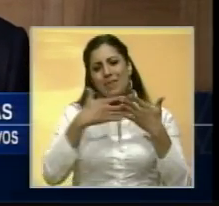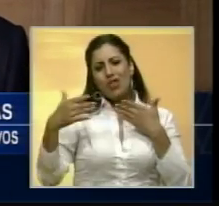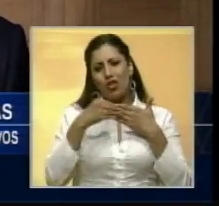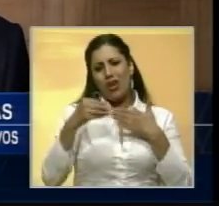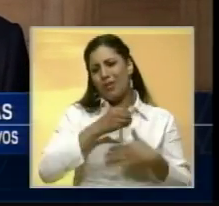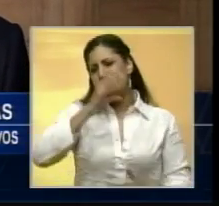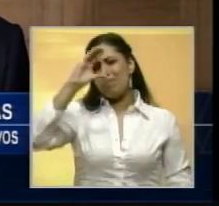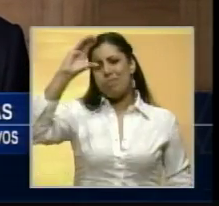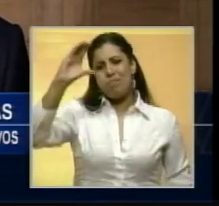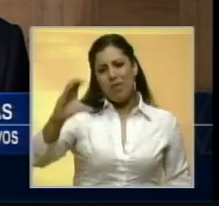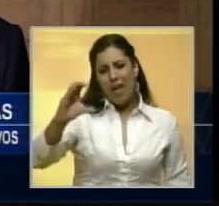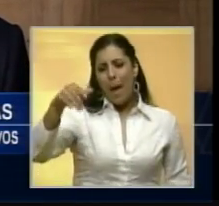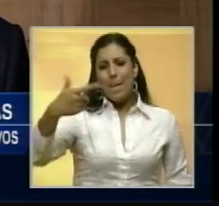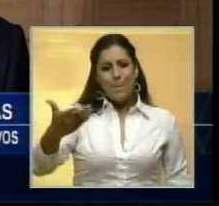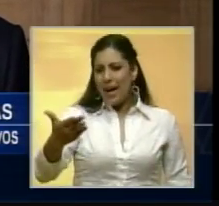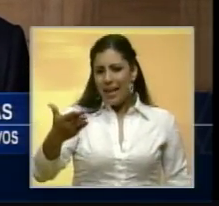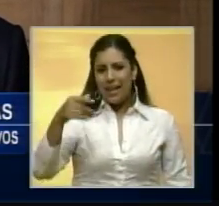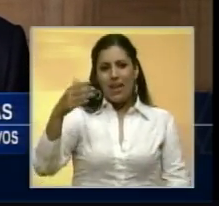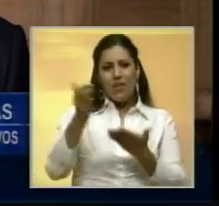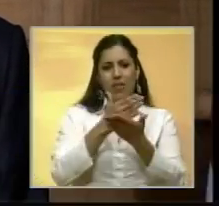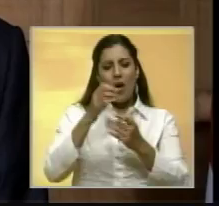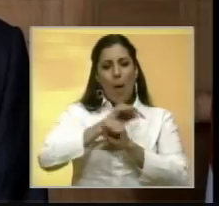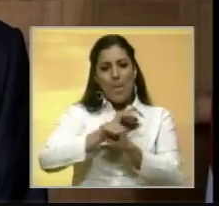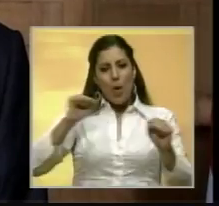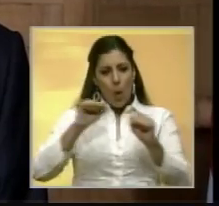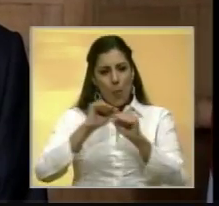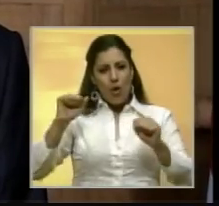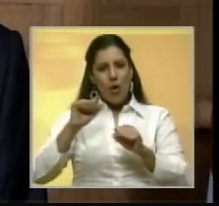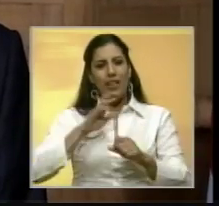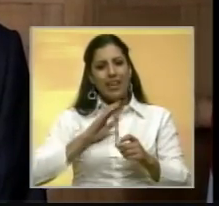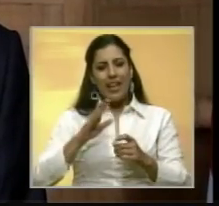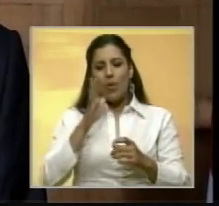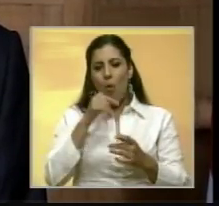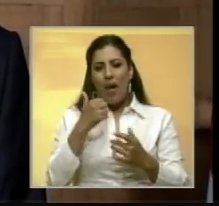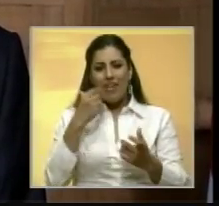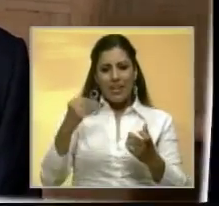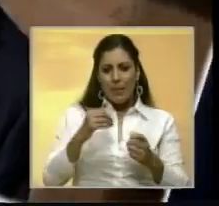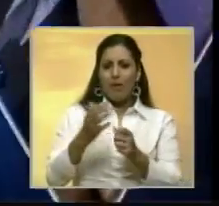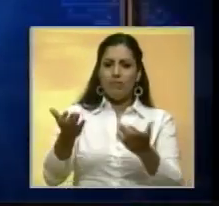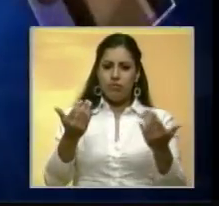millones para retirar en la nación los explosivos que quedaron sin detonar.